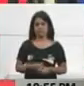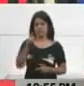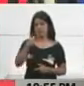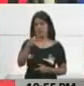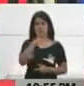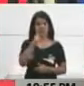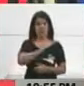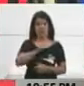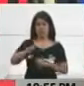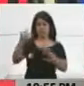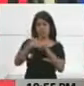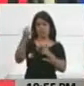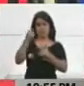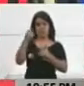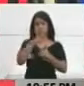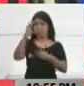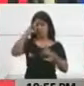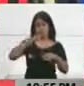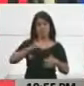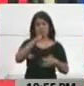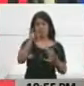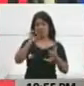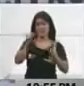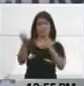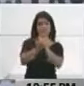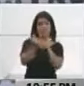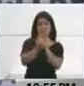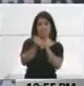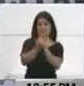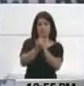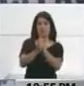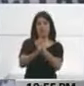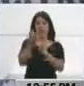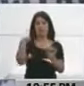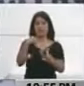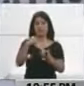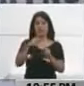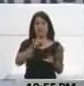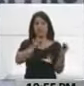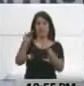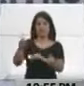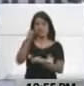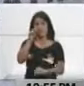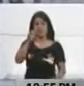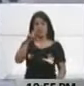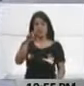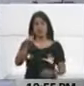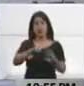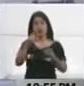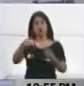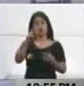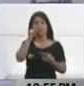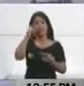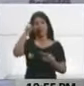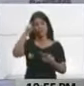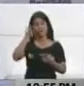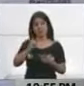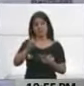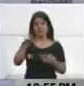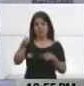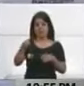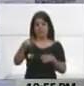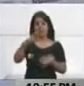no le respetaban nada, iban presos. Ayer fueron trasladados Gustavo y Eduardo Machado y Jesús Faría, padre de nuestro querido